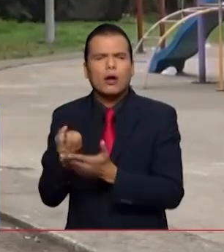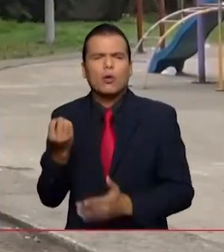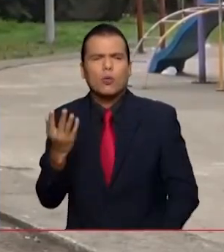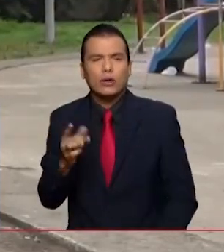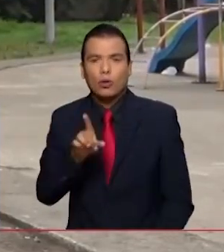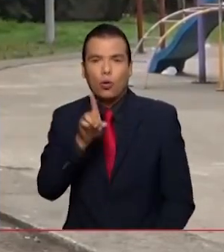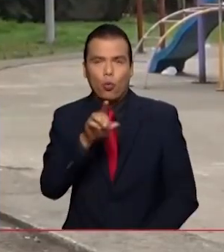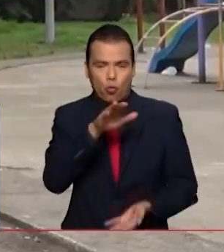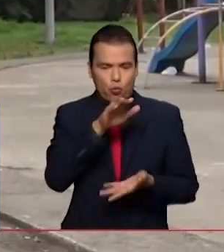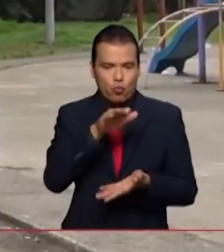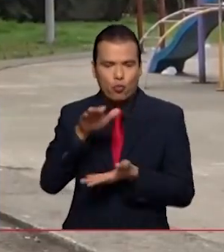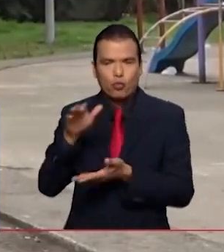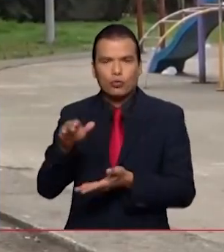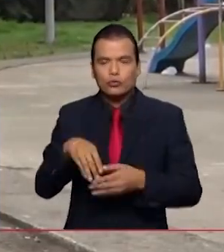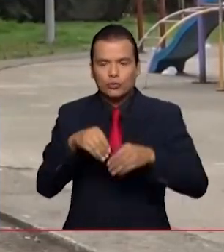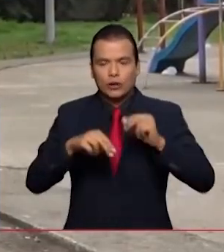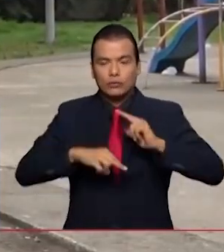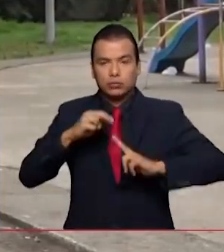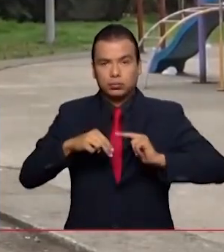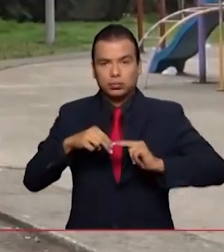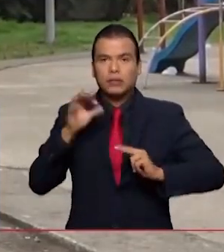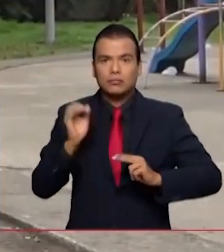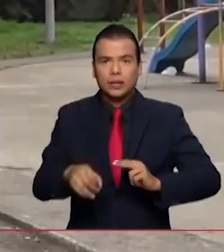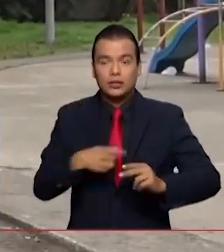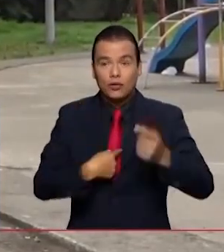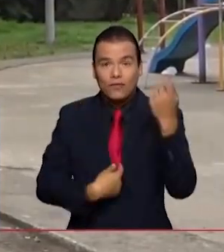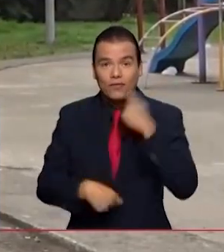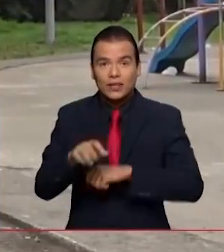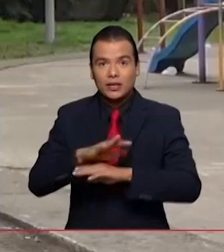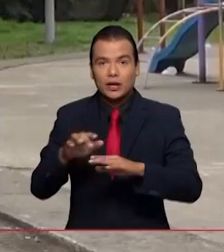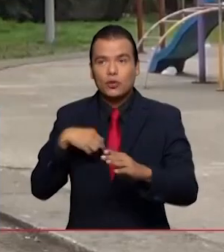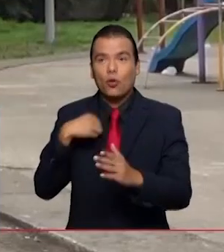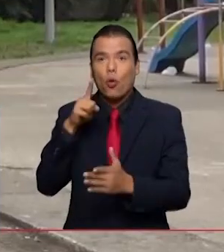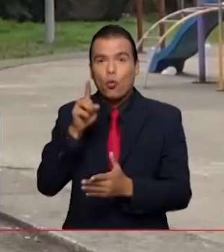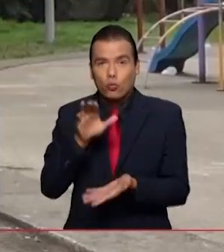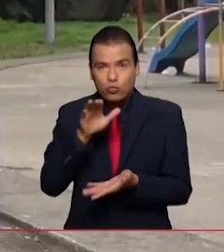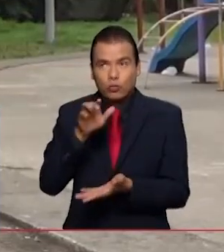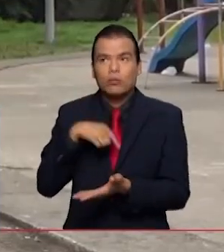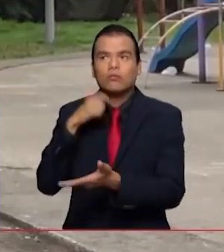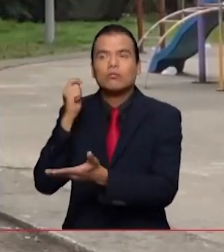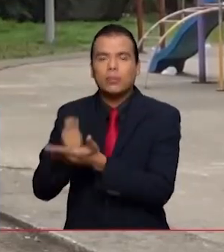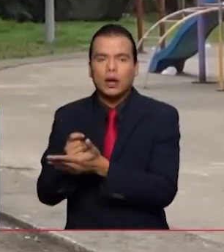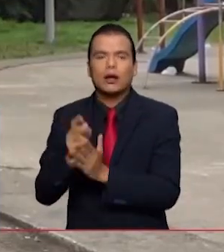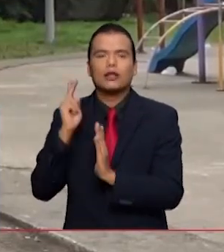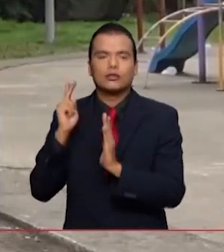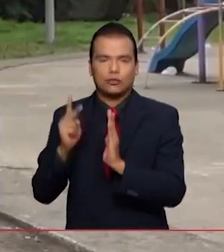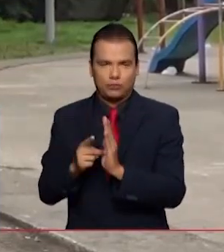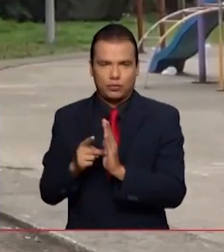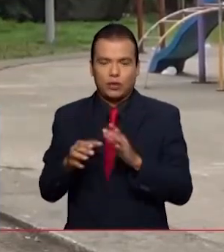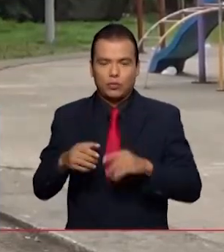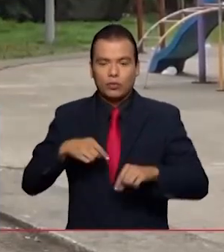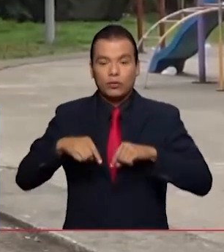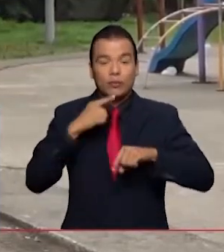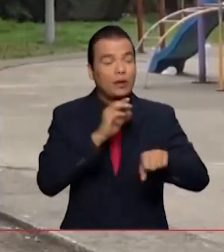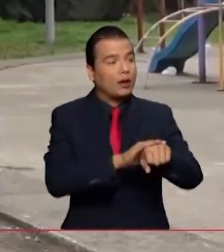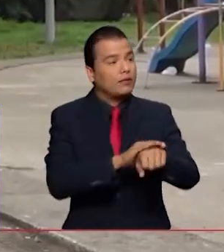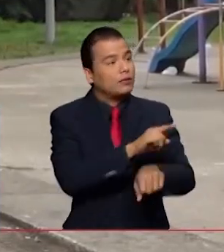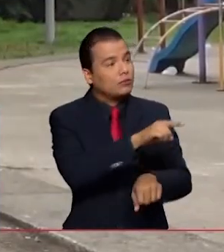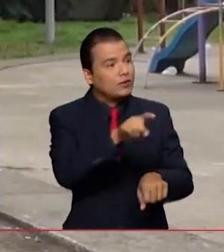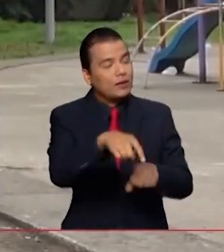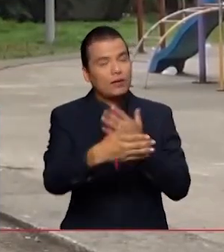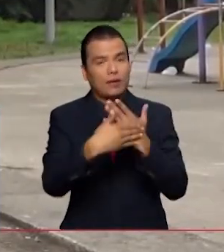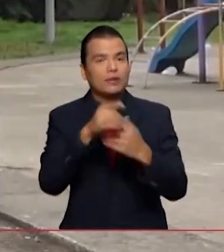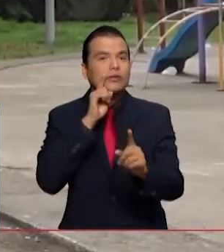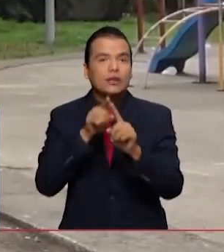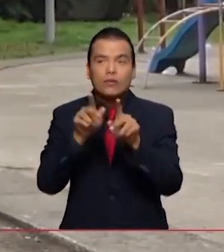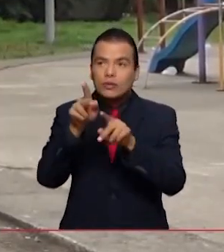bulto a las ferreterías en Buenaventura. Es por eso que piden a los comerciantes que denuncien ese flagelo para poder dar captura a